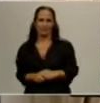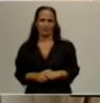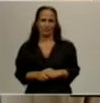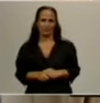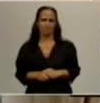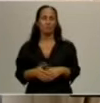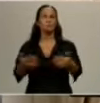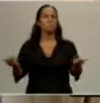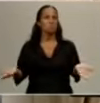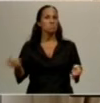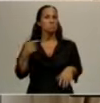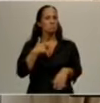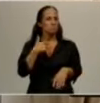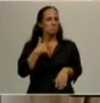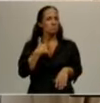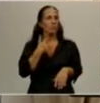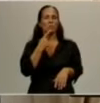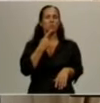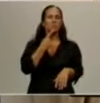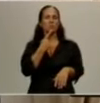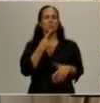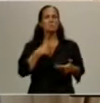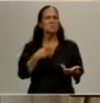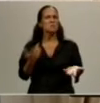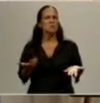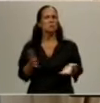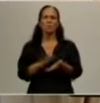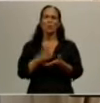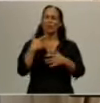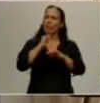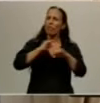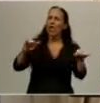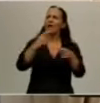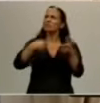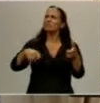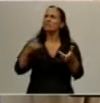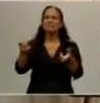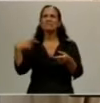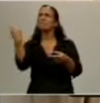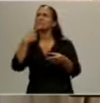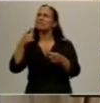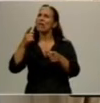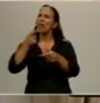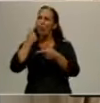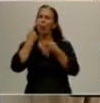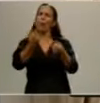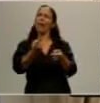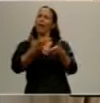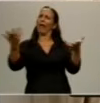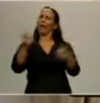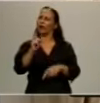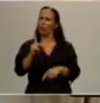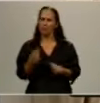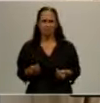pregunta que me hago es la siguiente: ¿por qué estos datos no salieron a la luz? Estos datos pueden observarse en